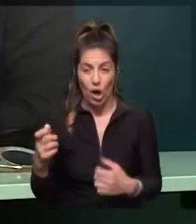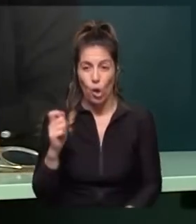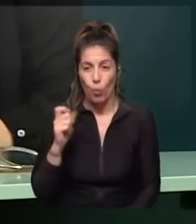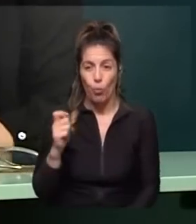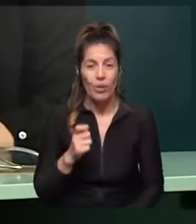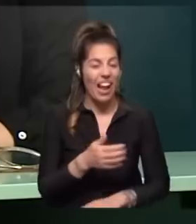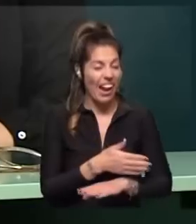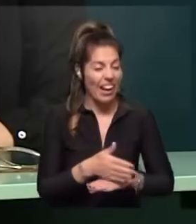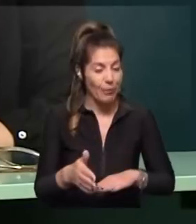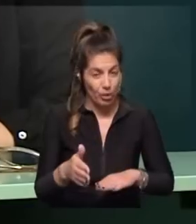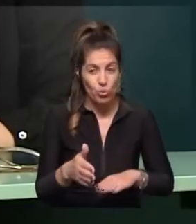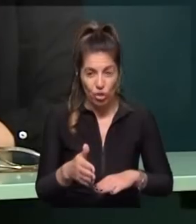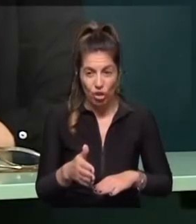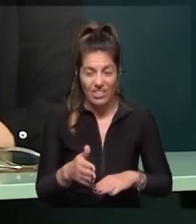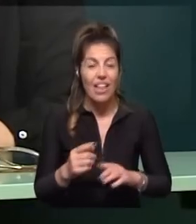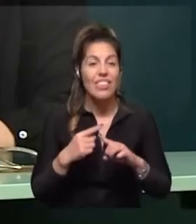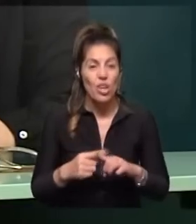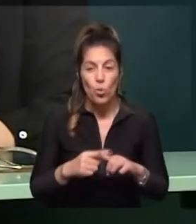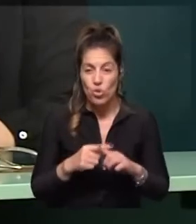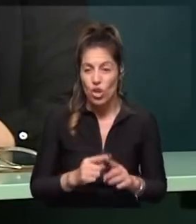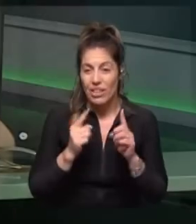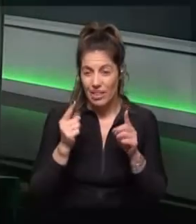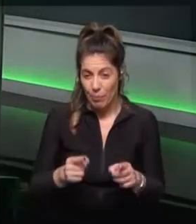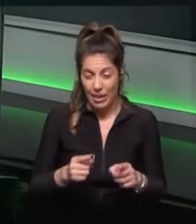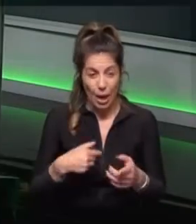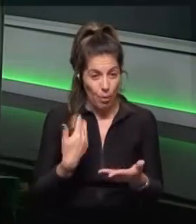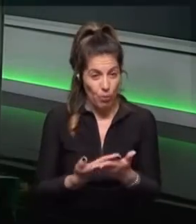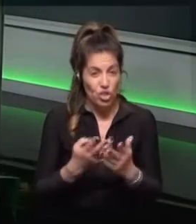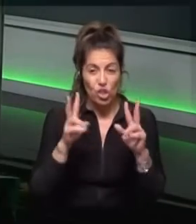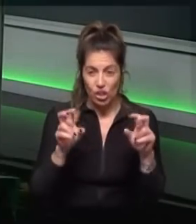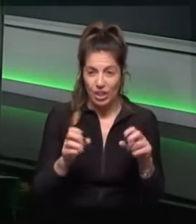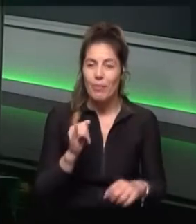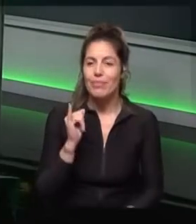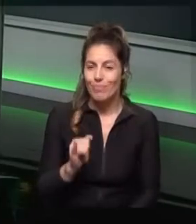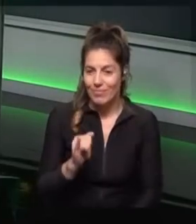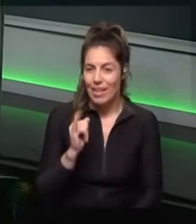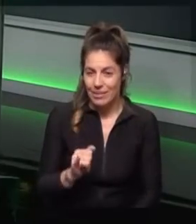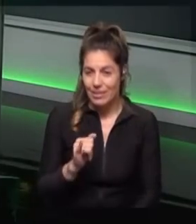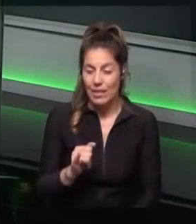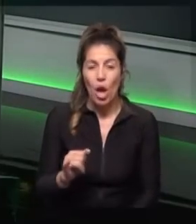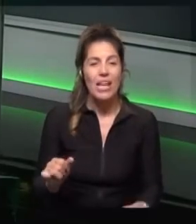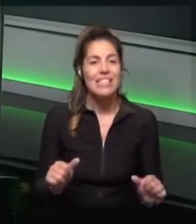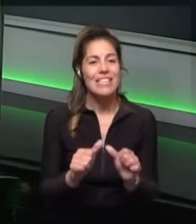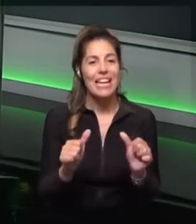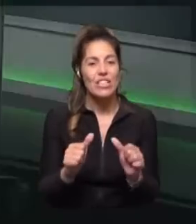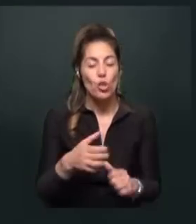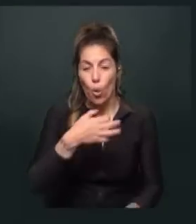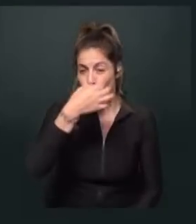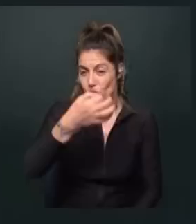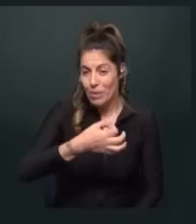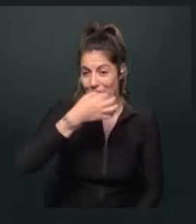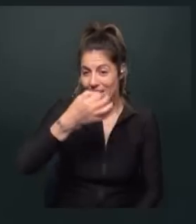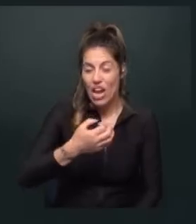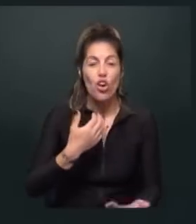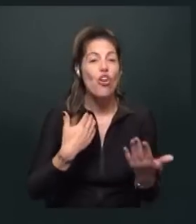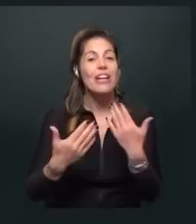que generaron repercusión y también discusiones a propósito de este tema así es justamente porque se hizo un seminario en el que se habló